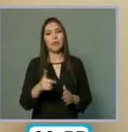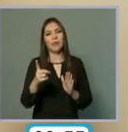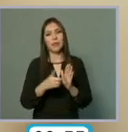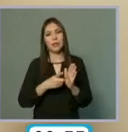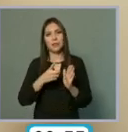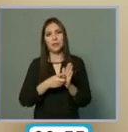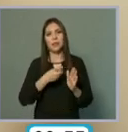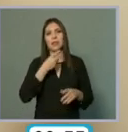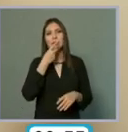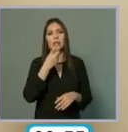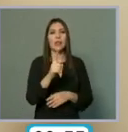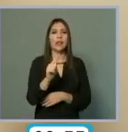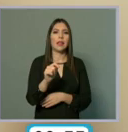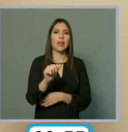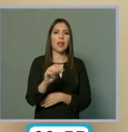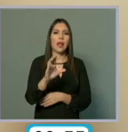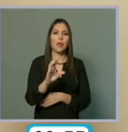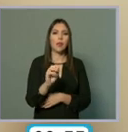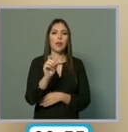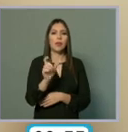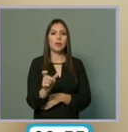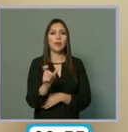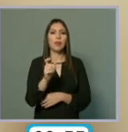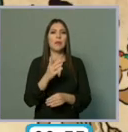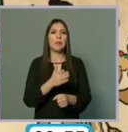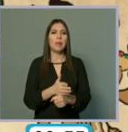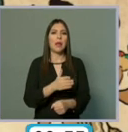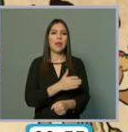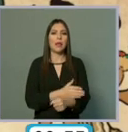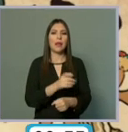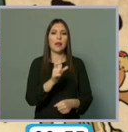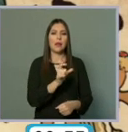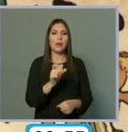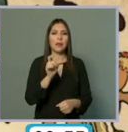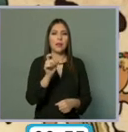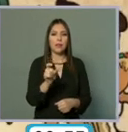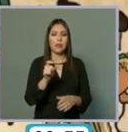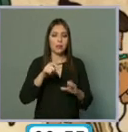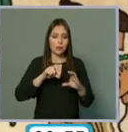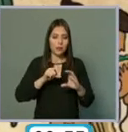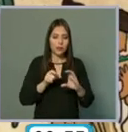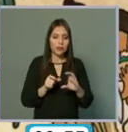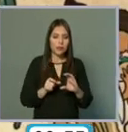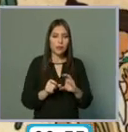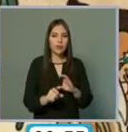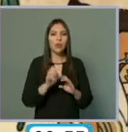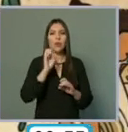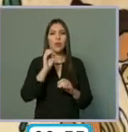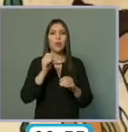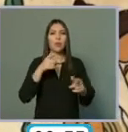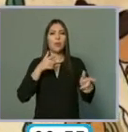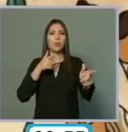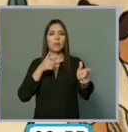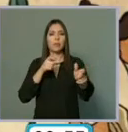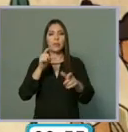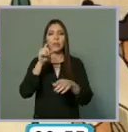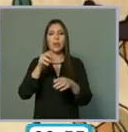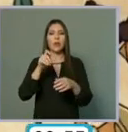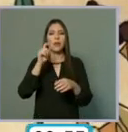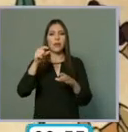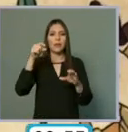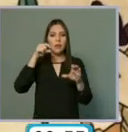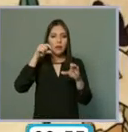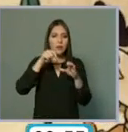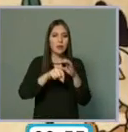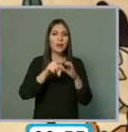dicen que es un taco, que es un pedazo de madera para, ¿no? Como un tarugo para meter, o para los rifles estos que se cargaban con pólvora,